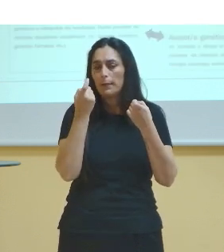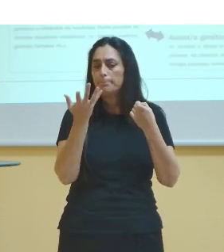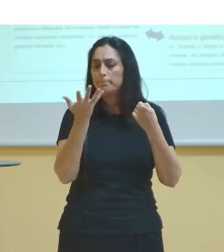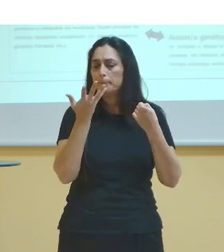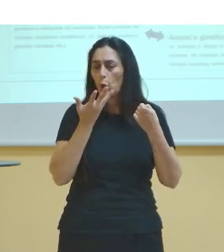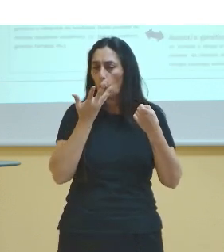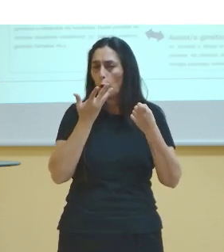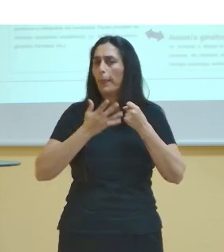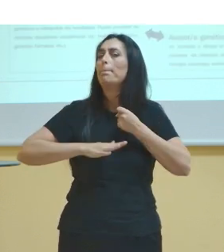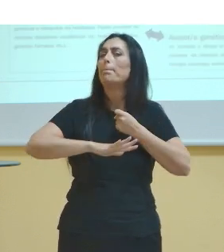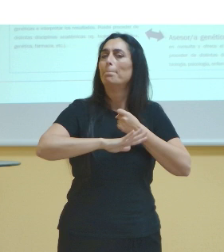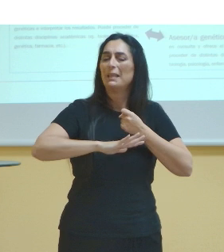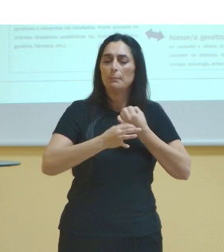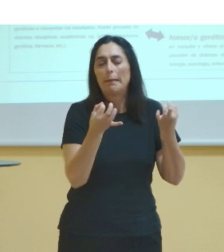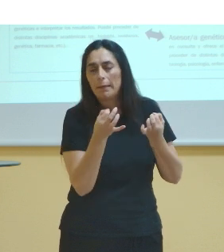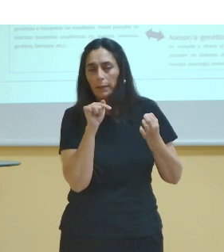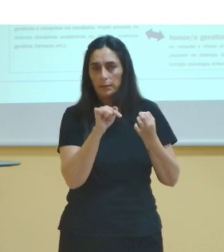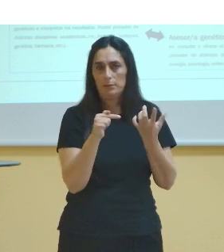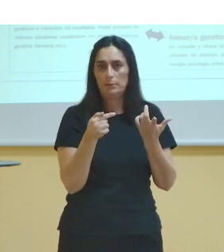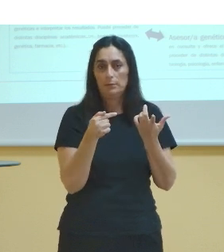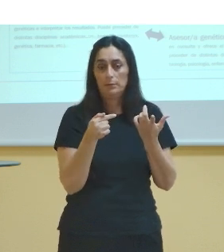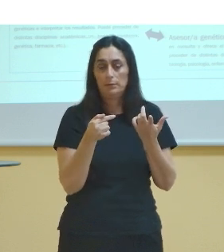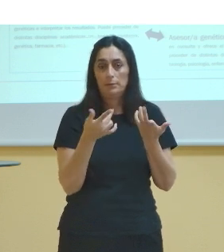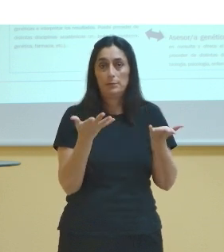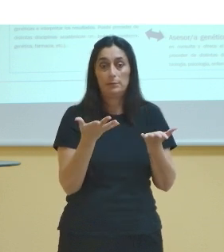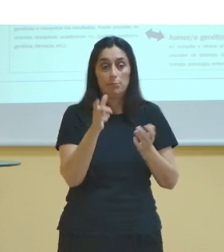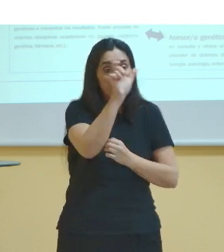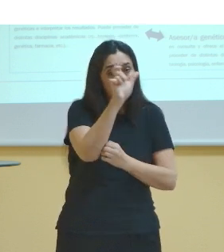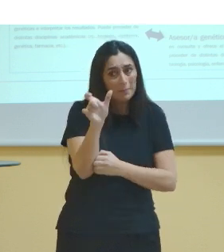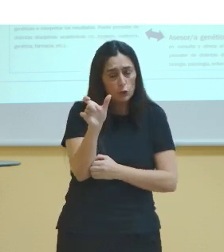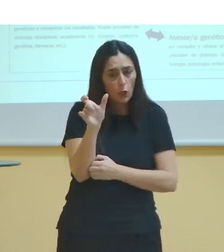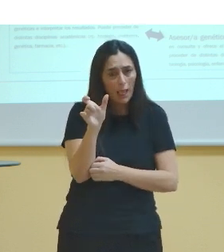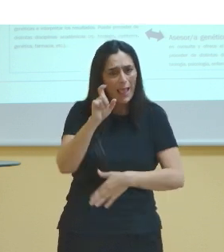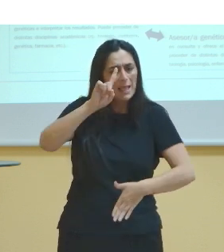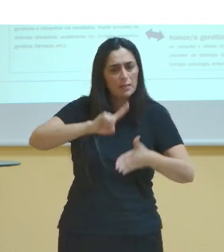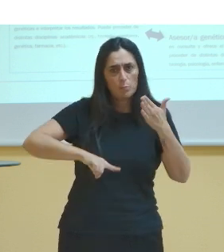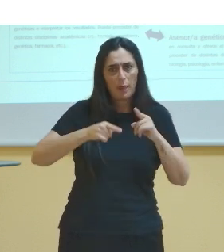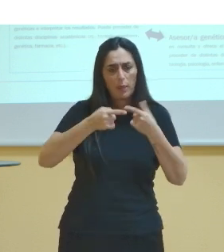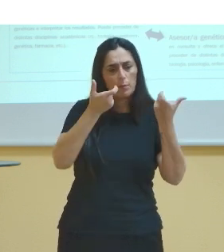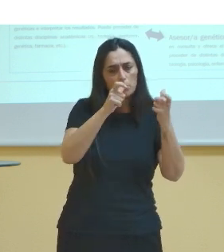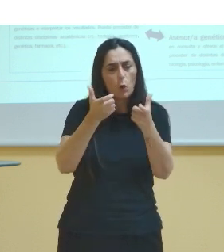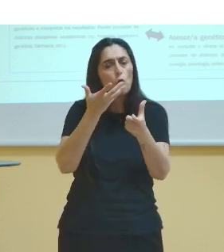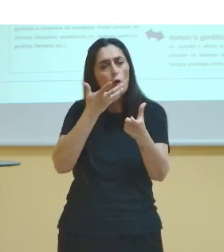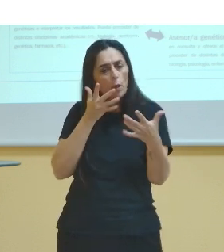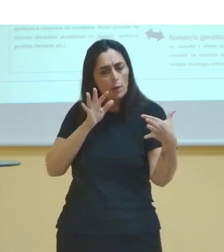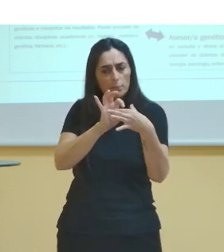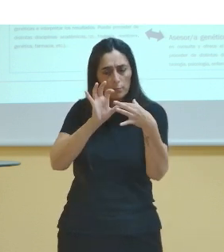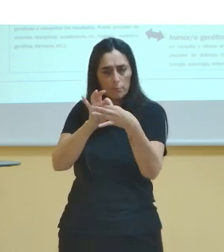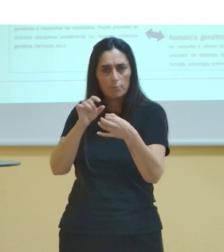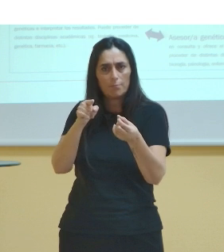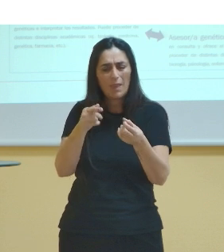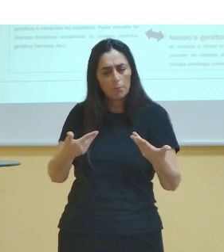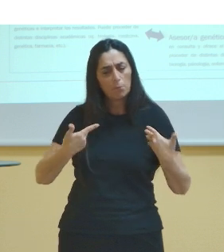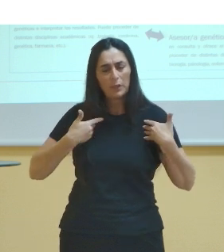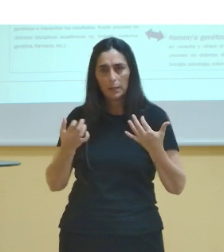grandes rasgos lo que es esto. También conocer quiénes son los especialistas que trabajan en estos servicios de genética clínica, ¿no? Y cuál es su